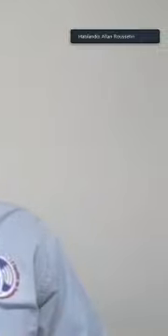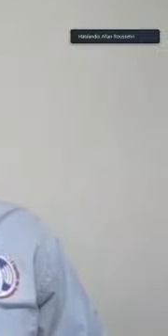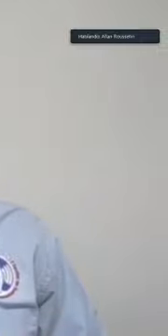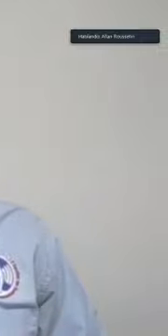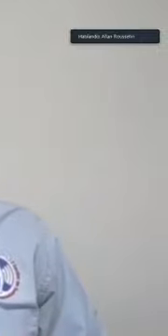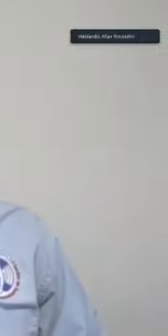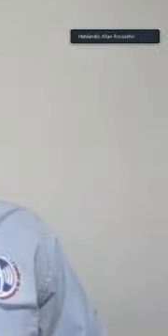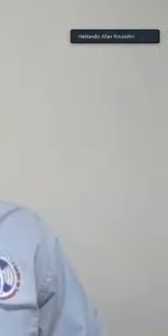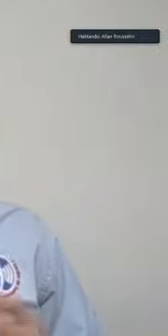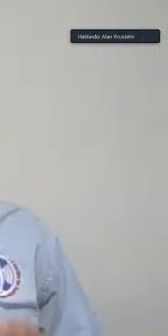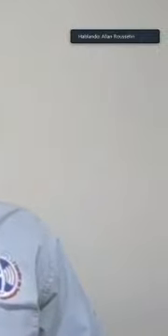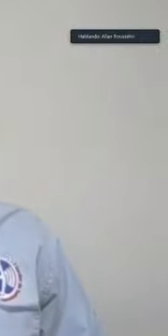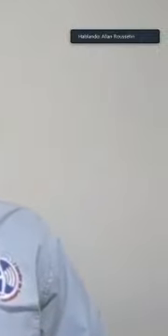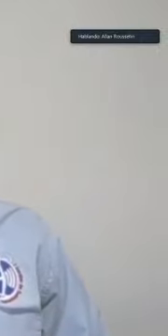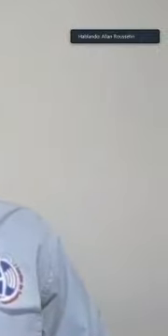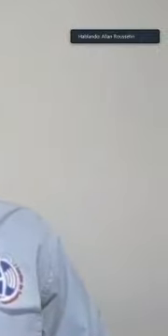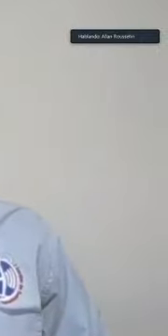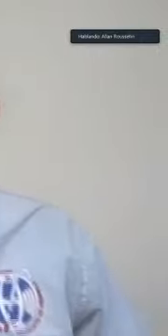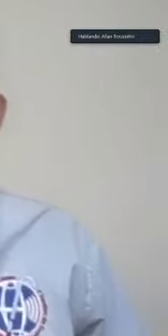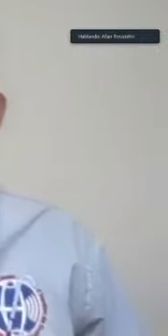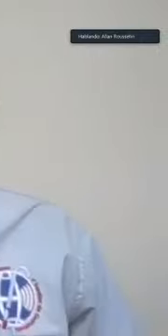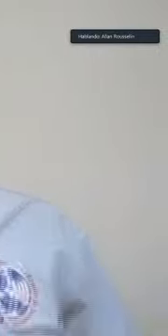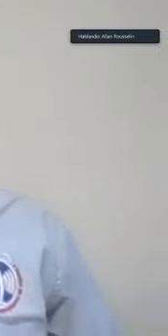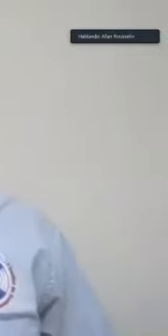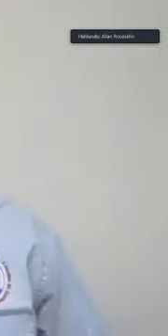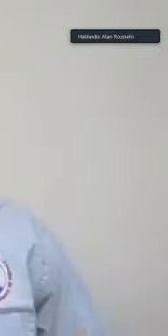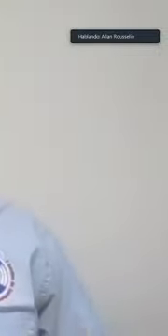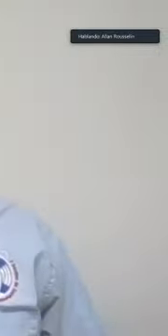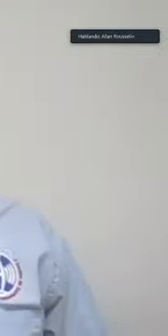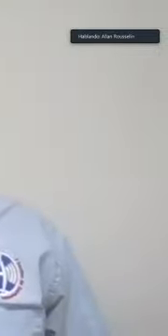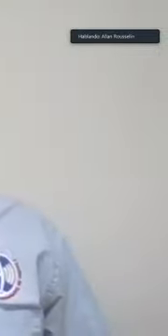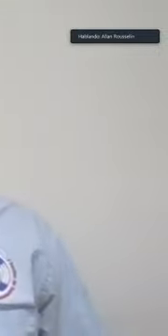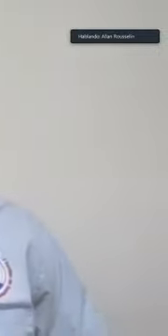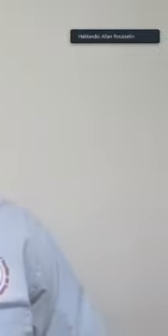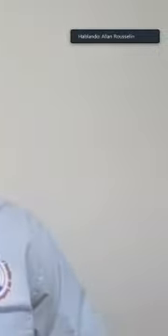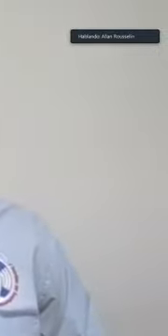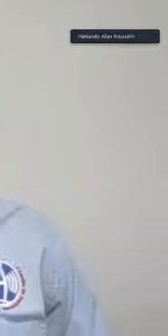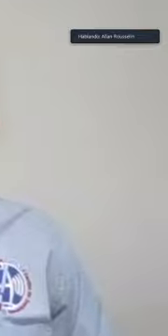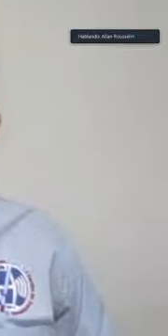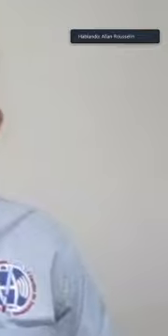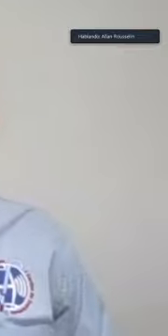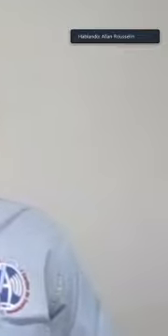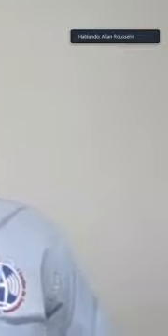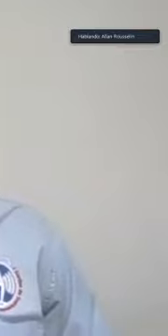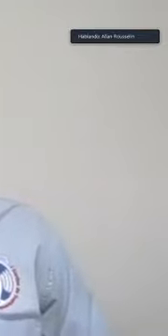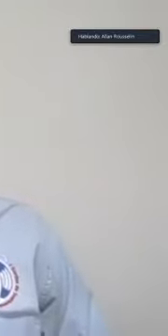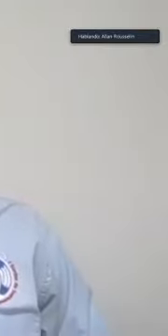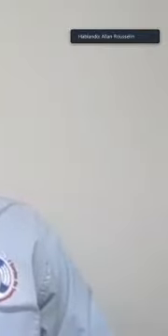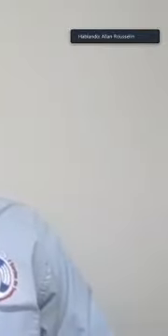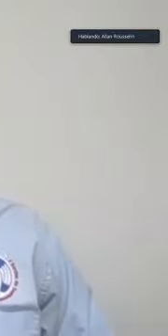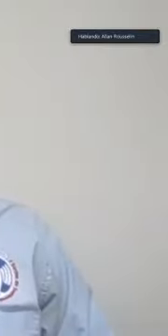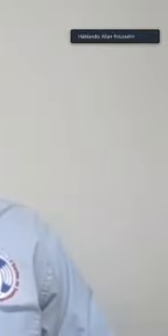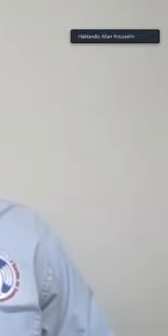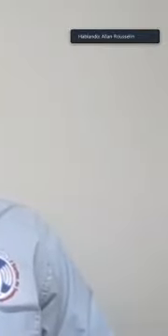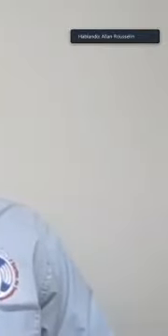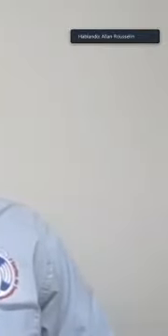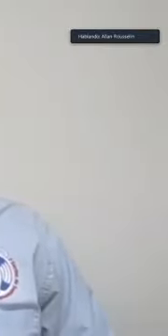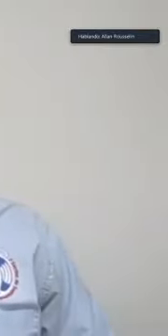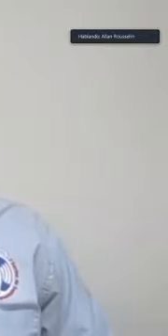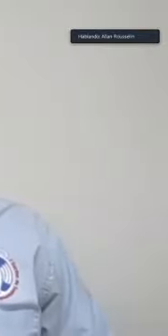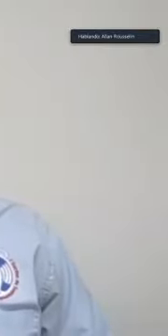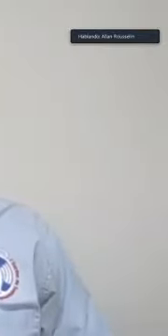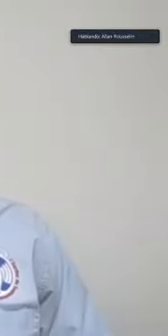recuerden, no se lo pierdan, hoy vamos a hablar justo eso, de prevención, pero tenemos otros temas durante la semana. Vamos a